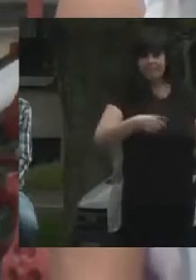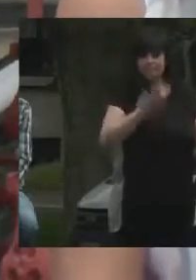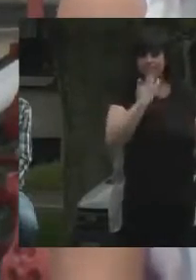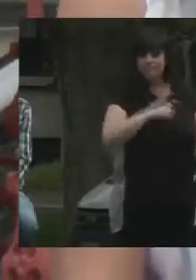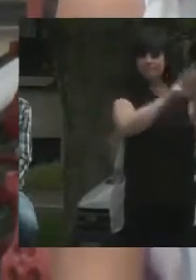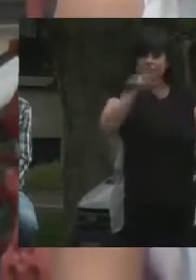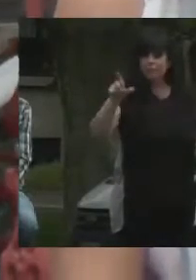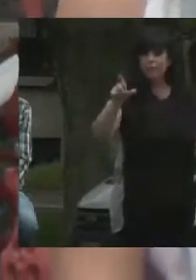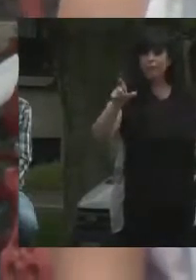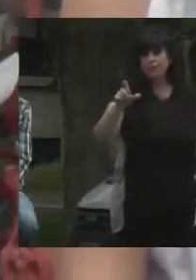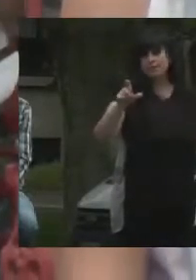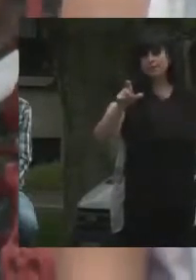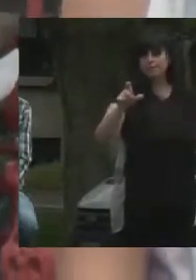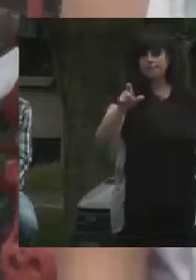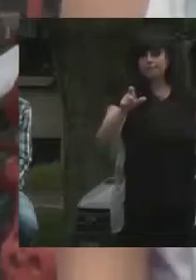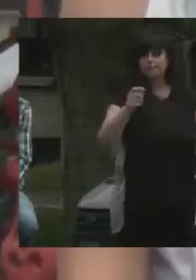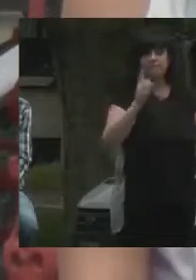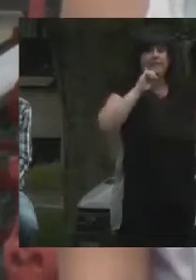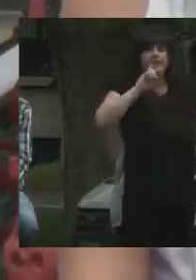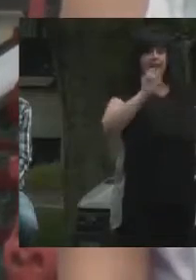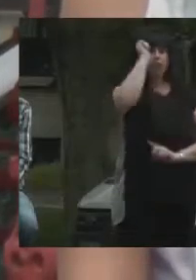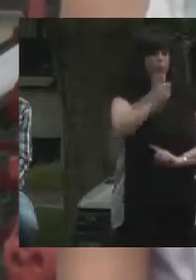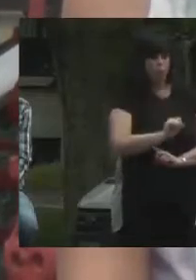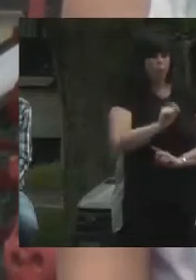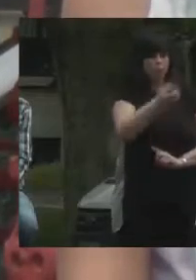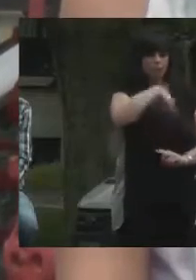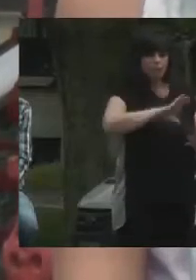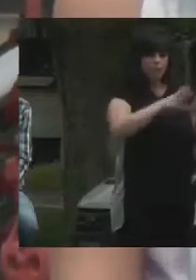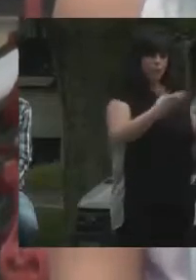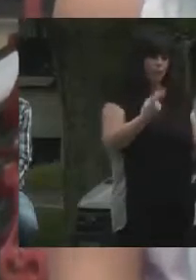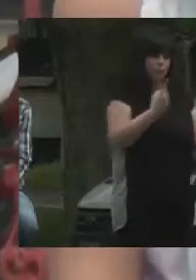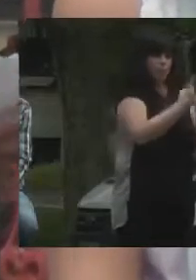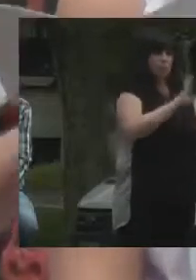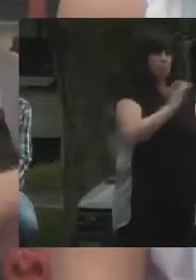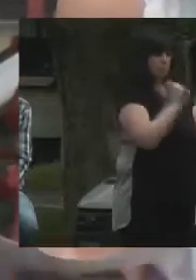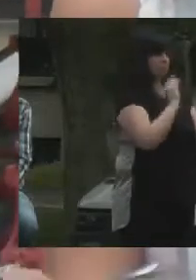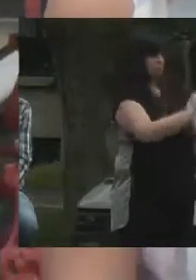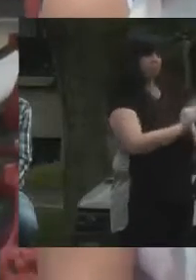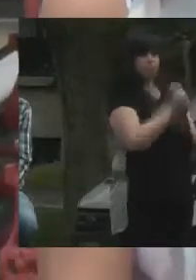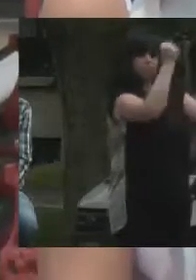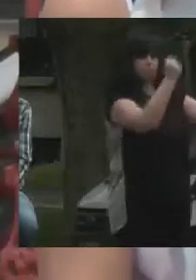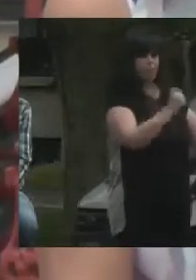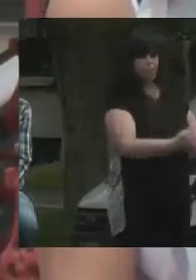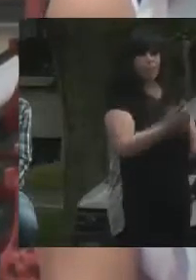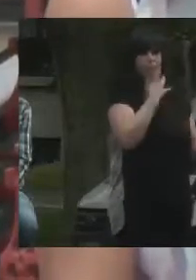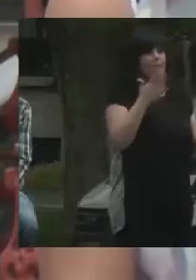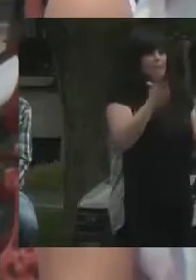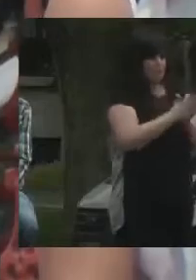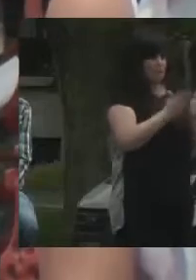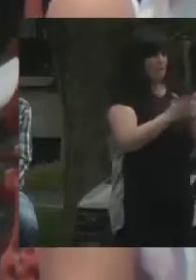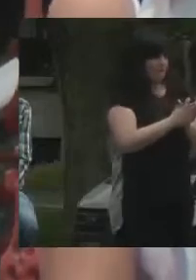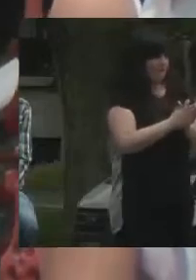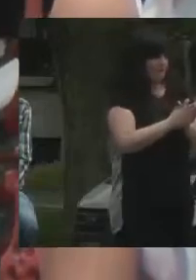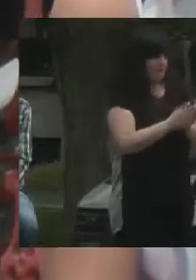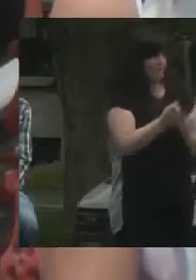xente, e se queredes falemos xa no caso concreto de Ourense, que están na oposición, pero que están facendo un traballo fantástico, e temos a compañeras de Ourense, pero temos por aquí a